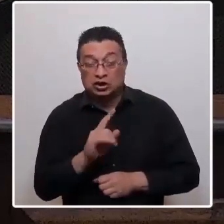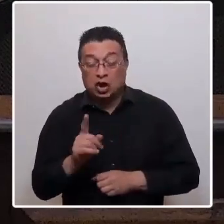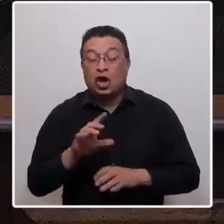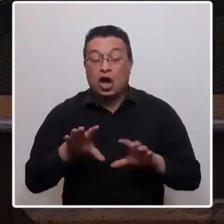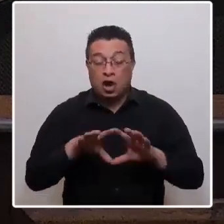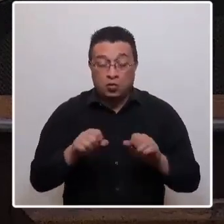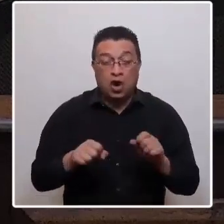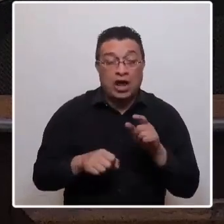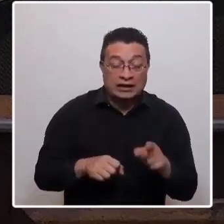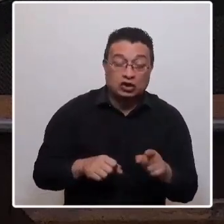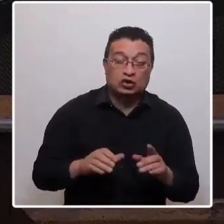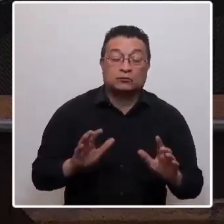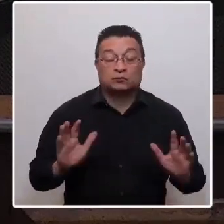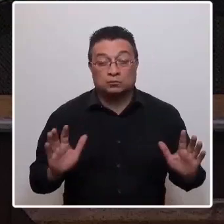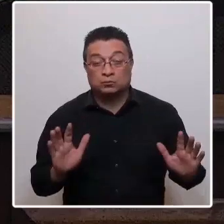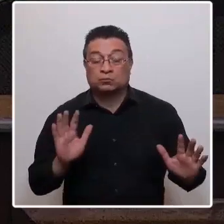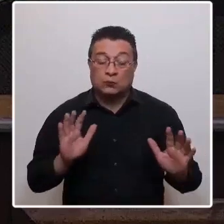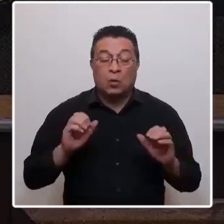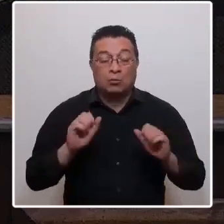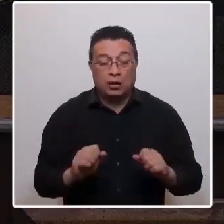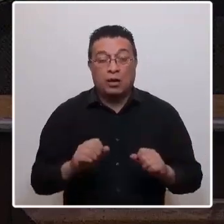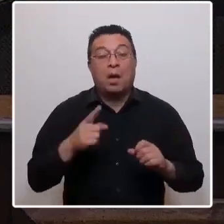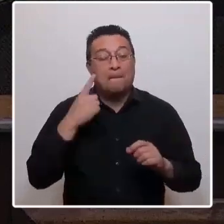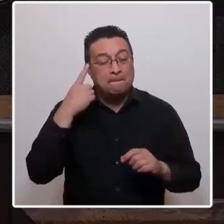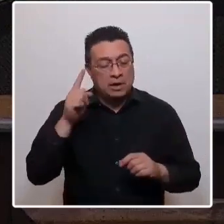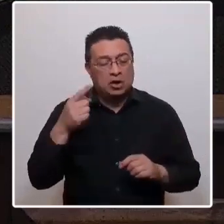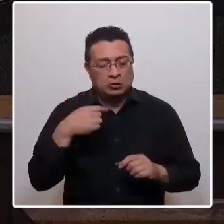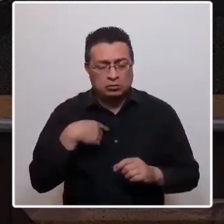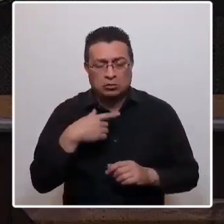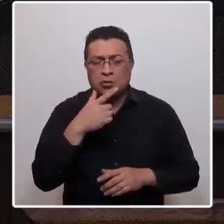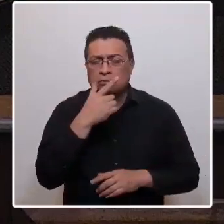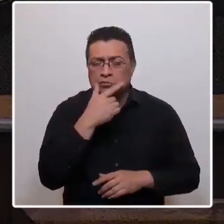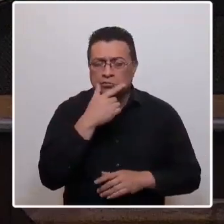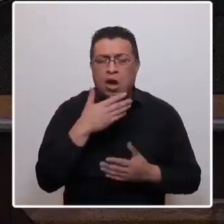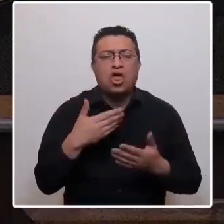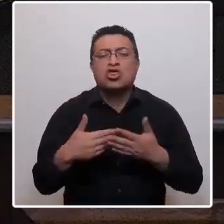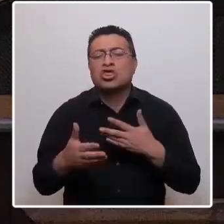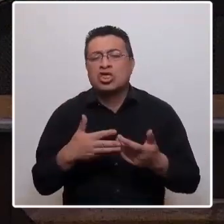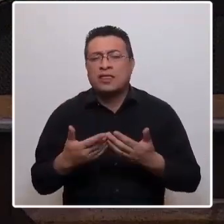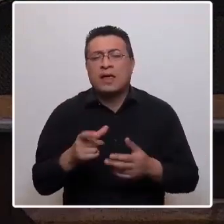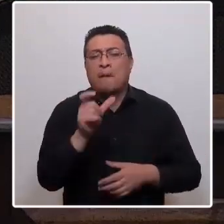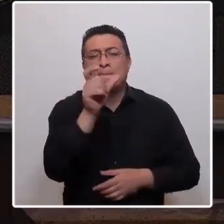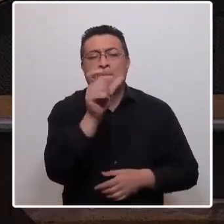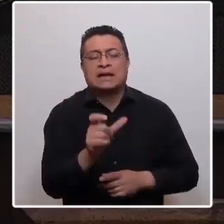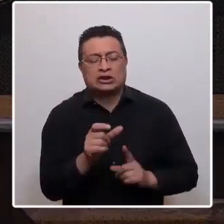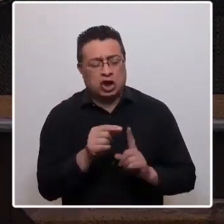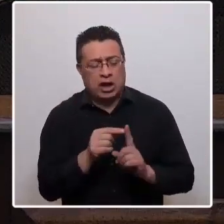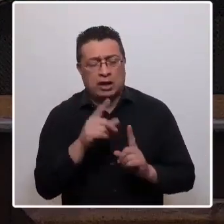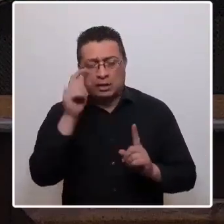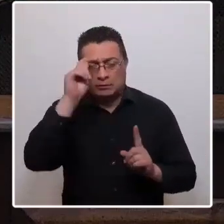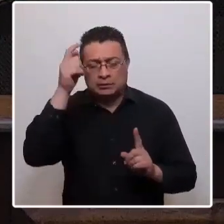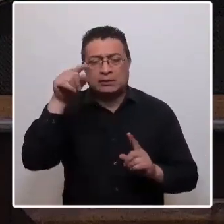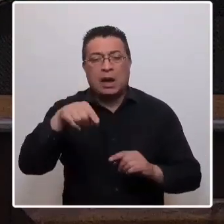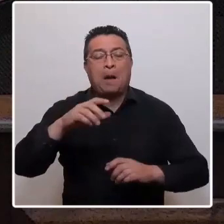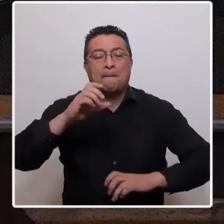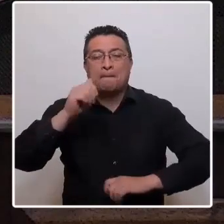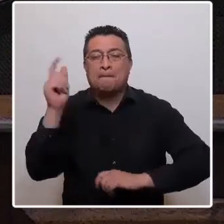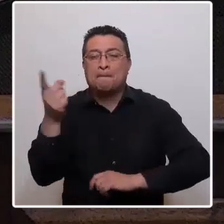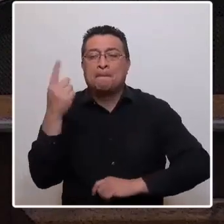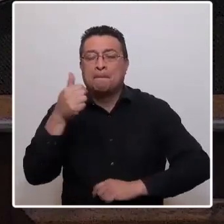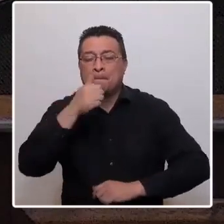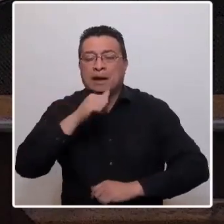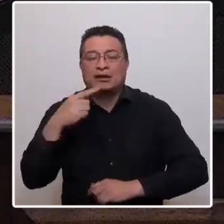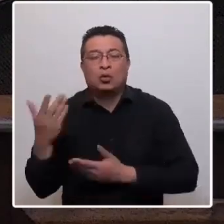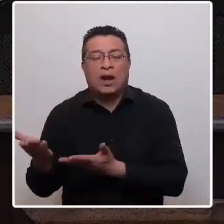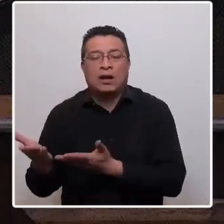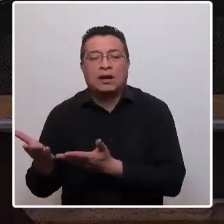eso, pero inmediatamente uno se pregunta, ¿dónde están las personas? ¿Dónde está la iniciativa privada?